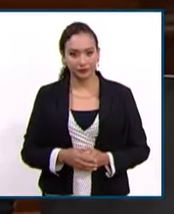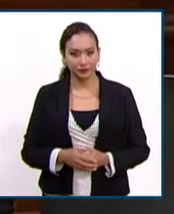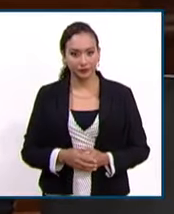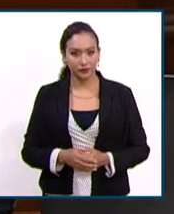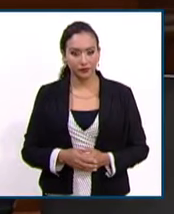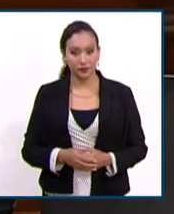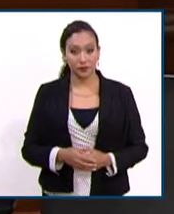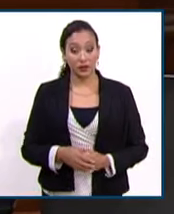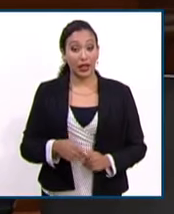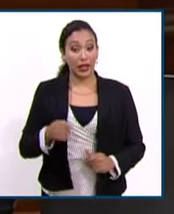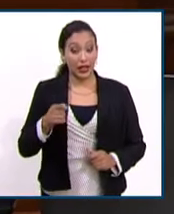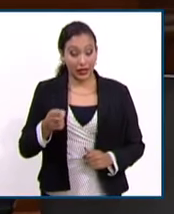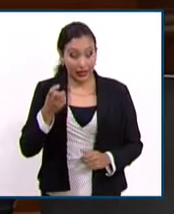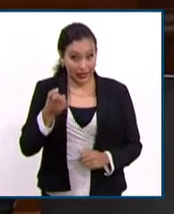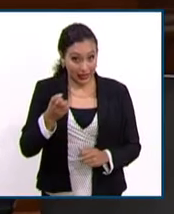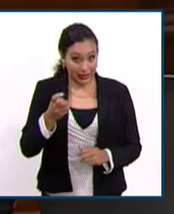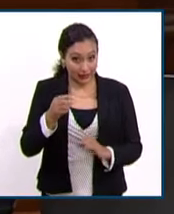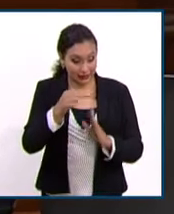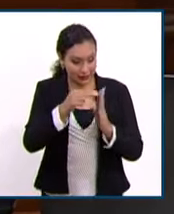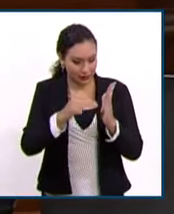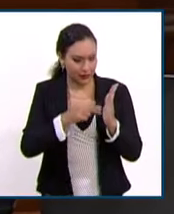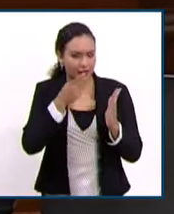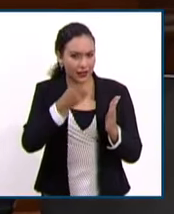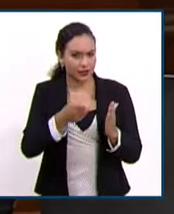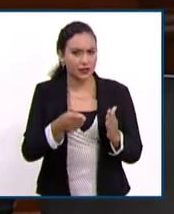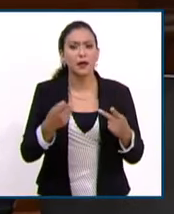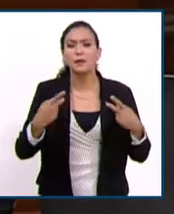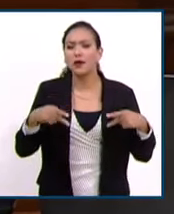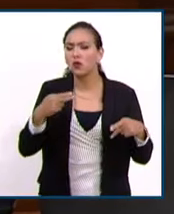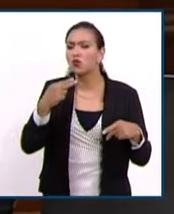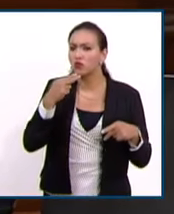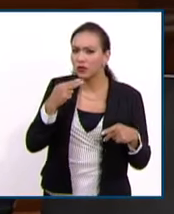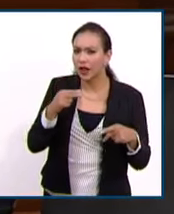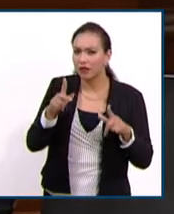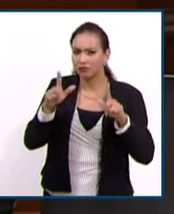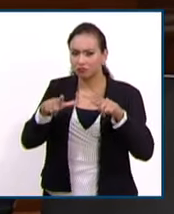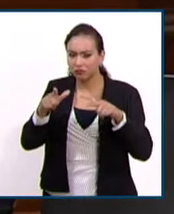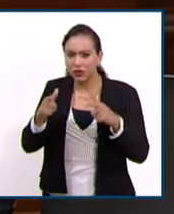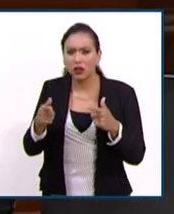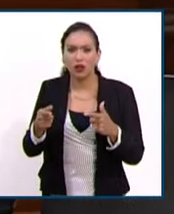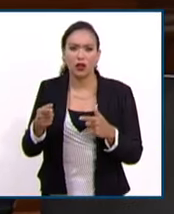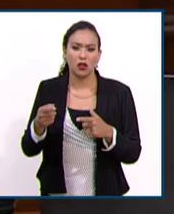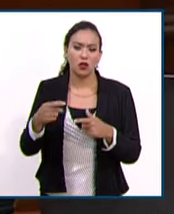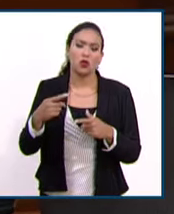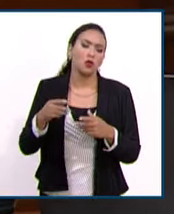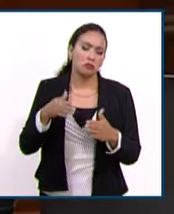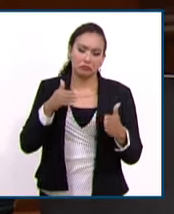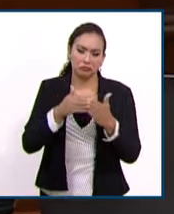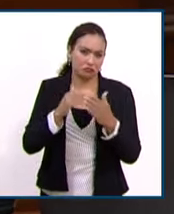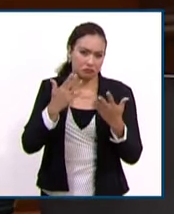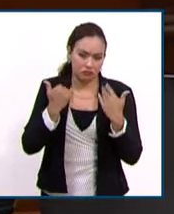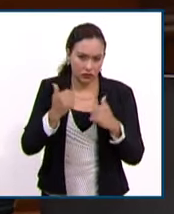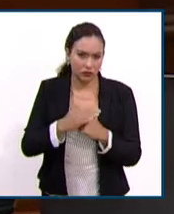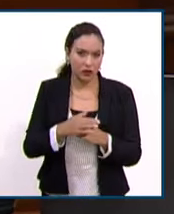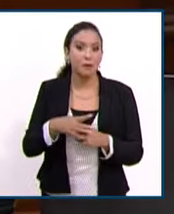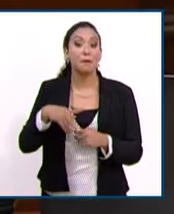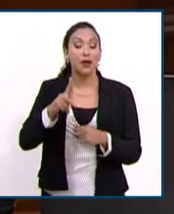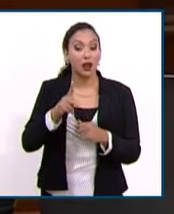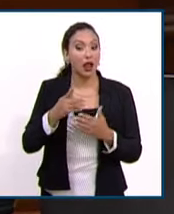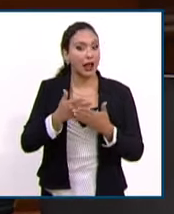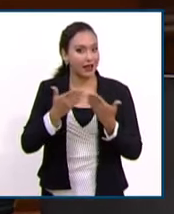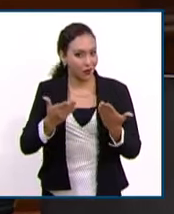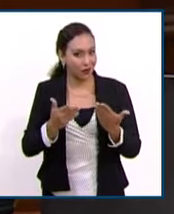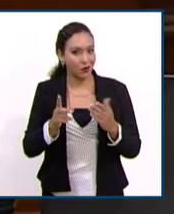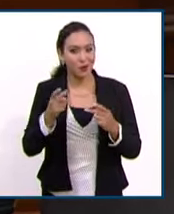no impiden que las personas utilicen, disfruten o dispongan de sus propios bienes, sino que en el contexto de